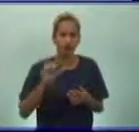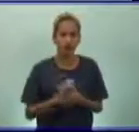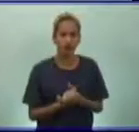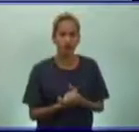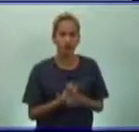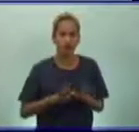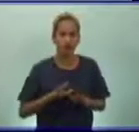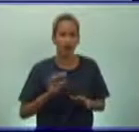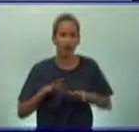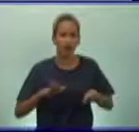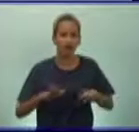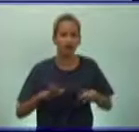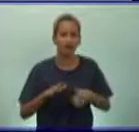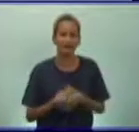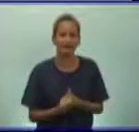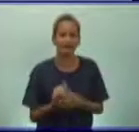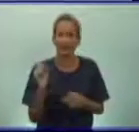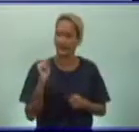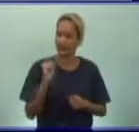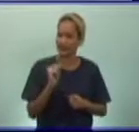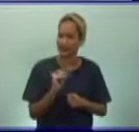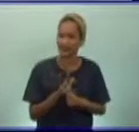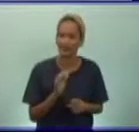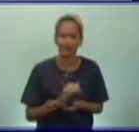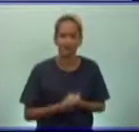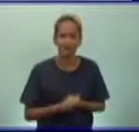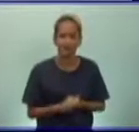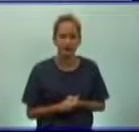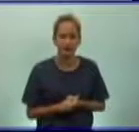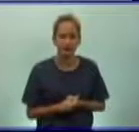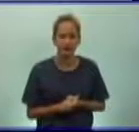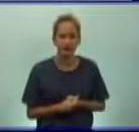cómodos? Comencemos entonces.